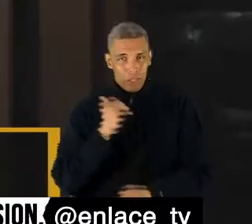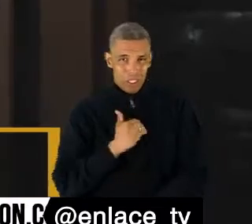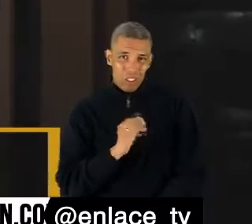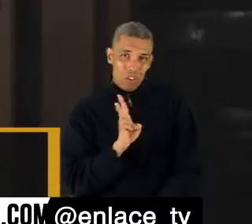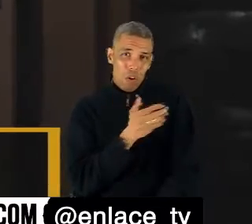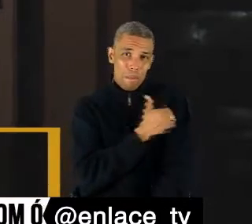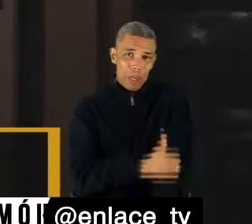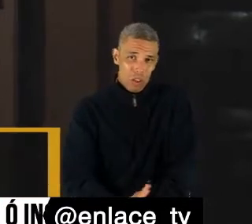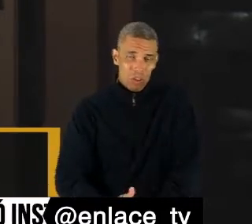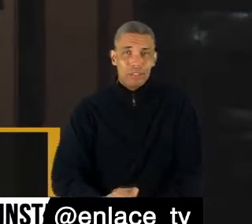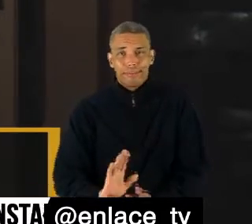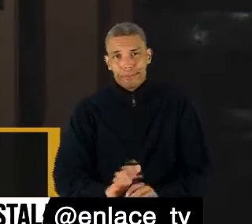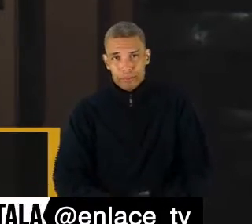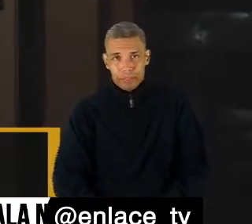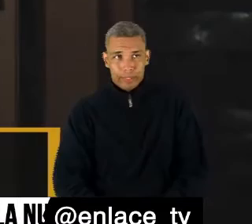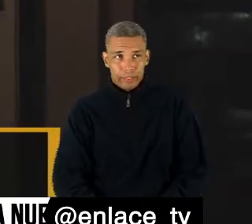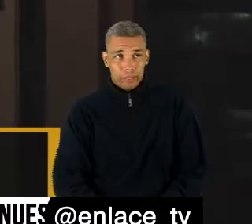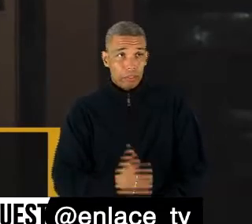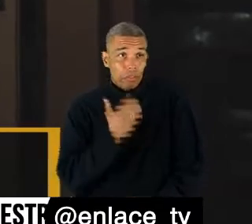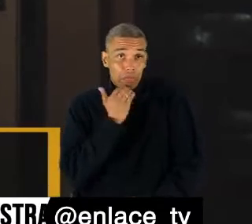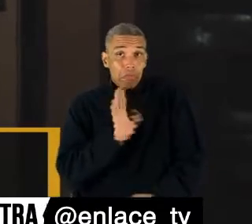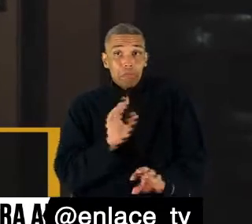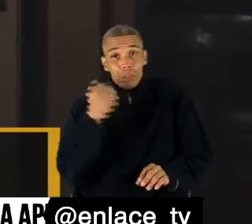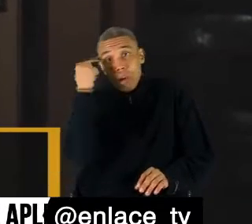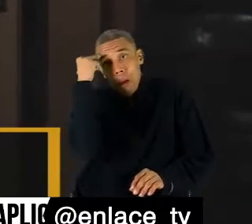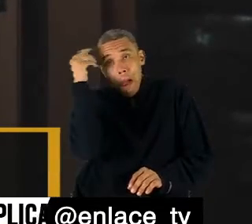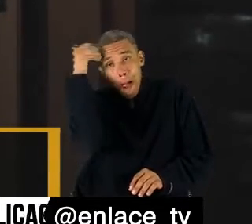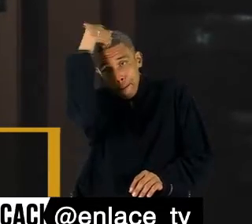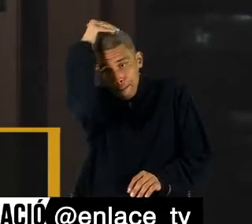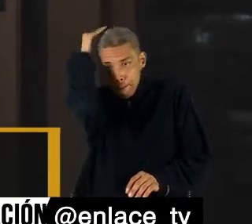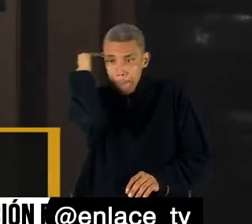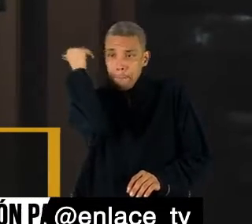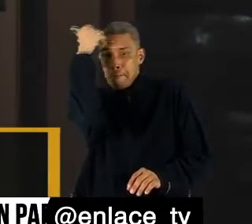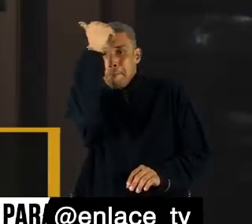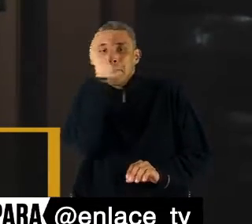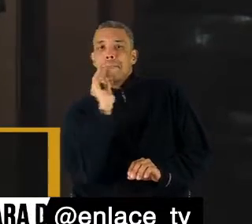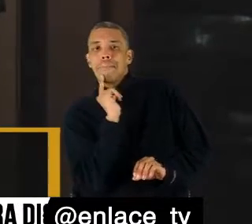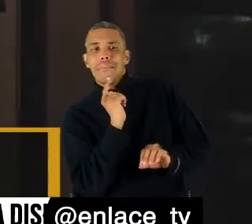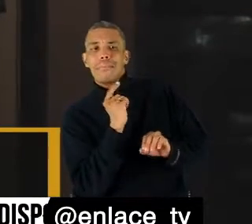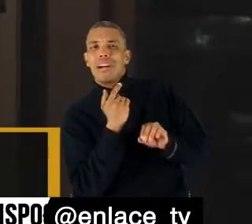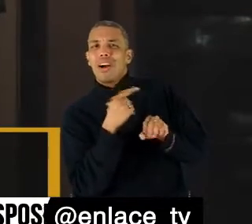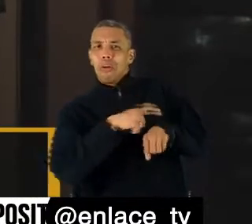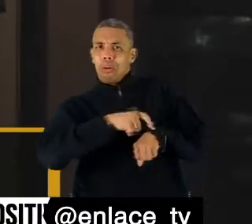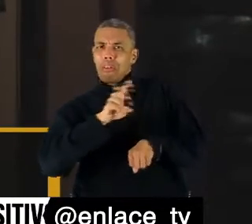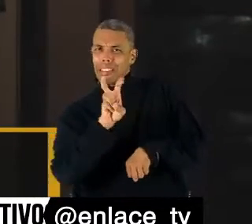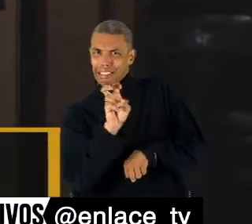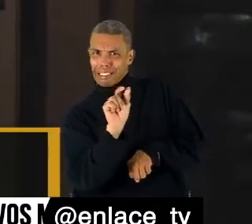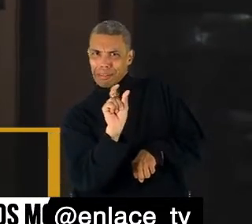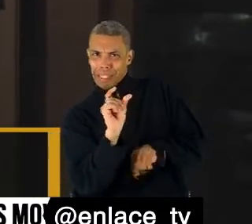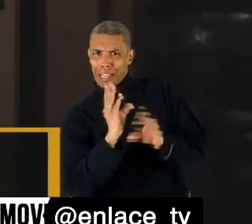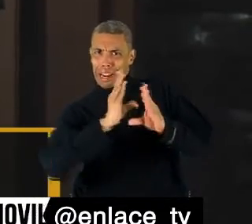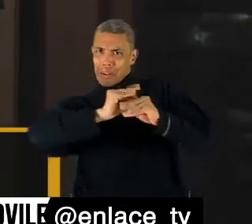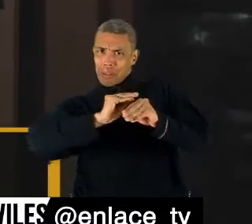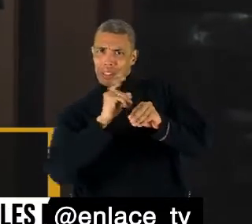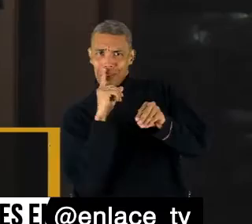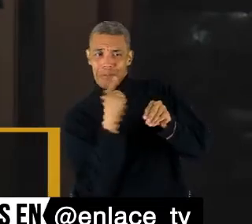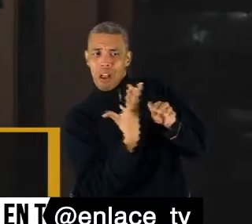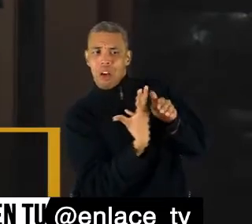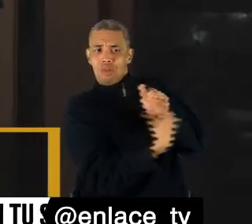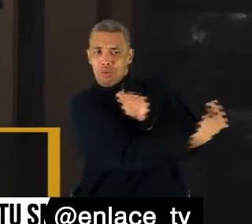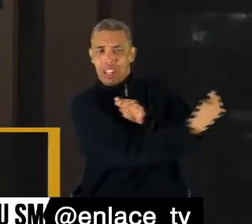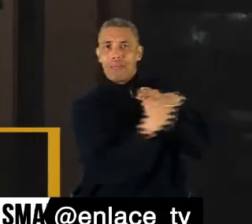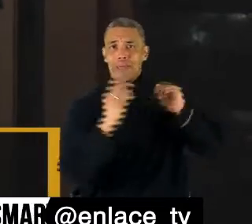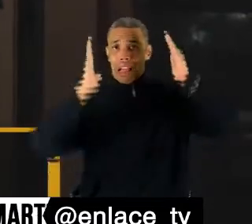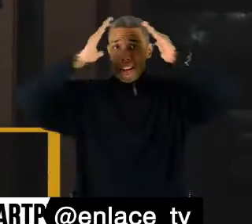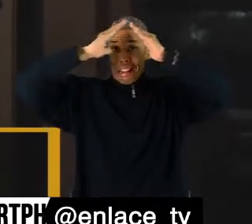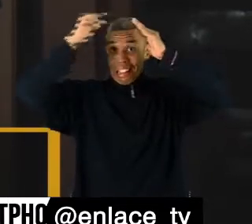y de que quién va a venir a las puertas de la casa y a esa hora, a plena 7:30, quién va a venir a robar una moto, y además que